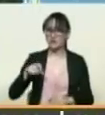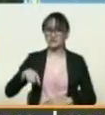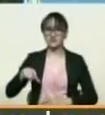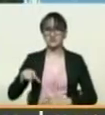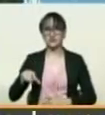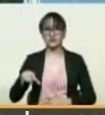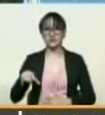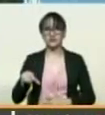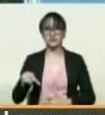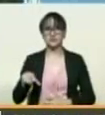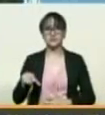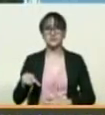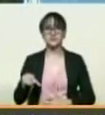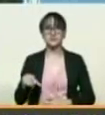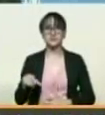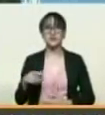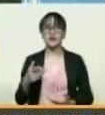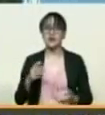sino como